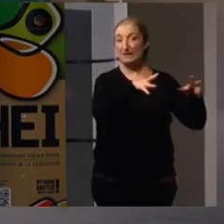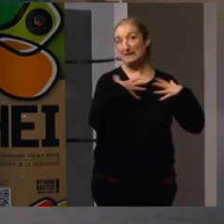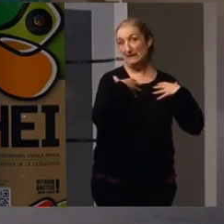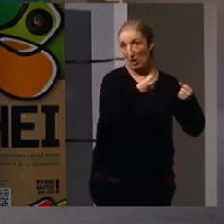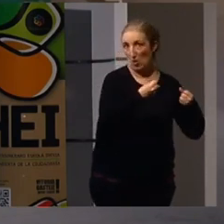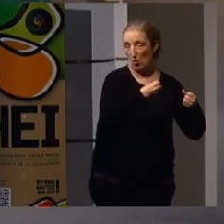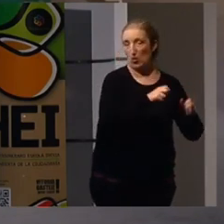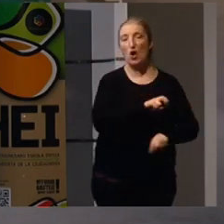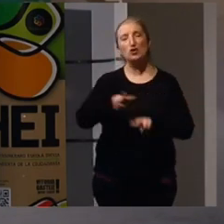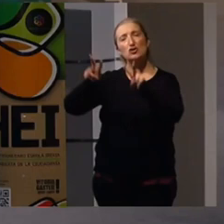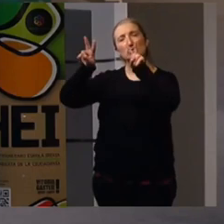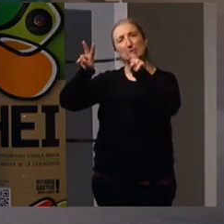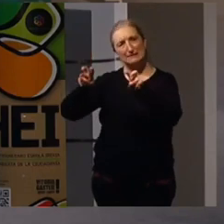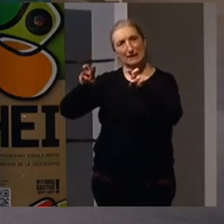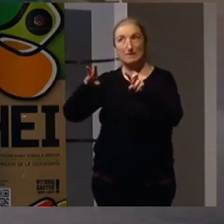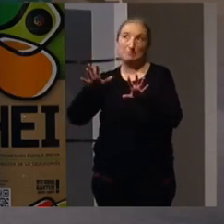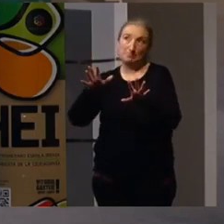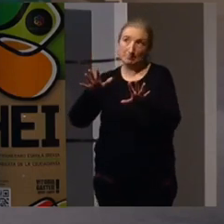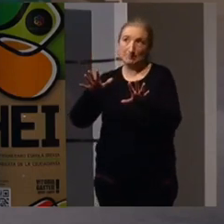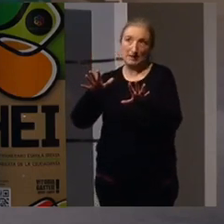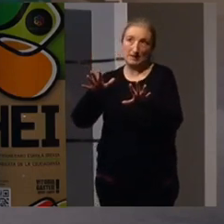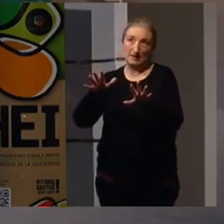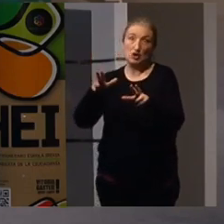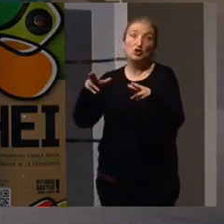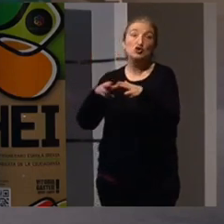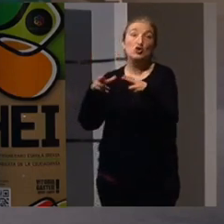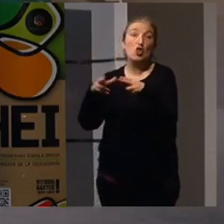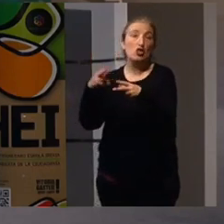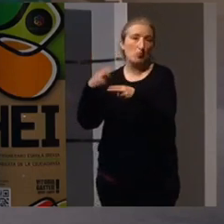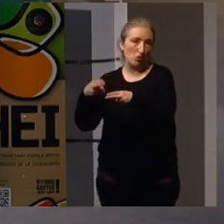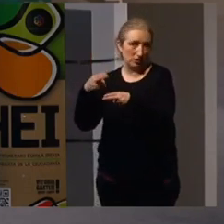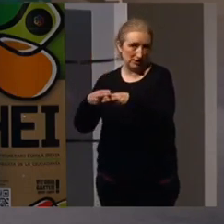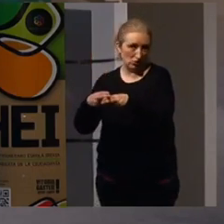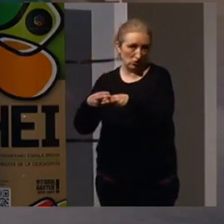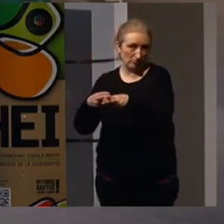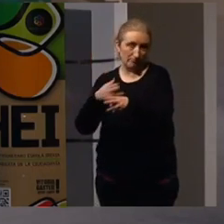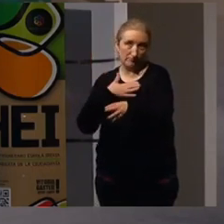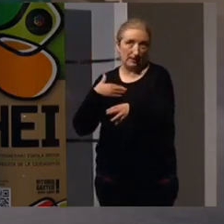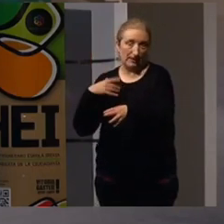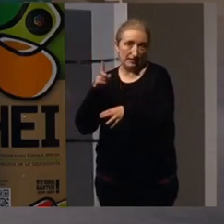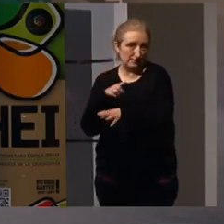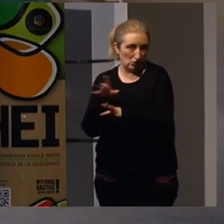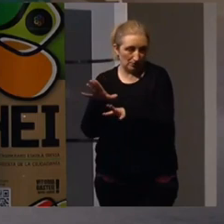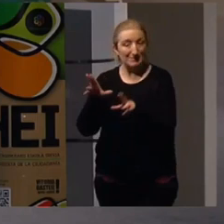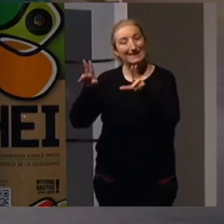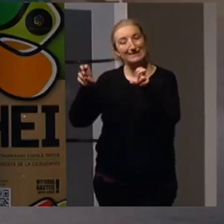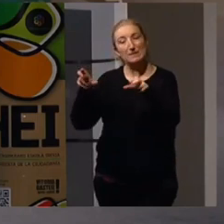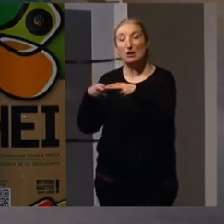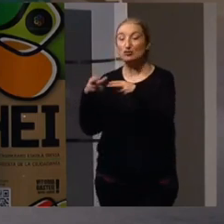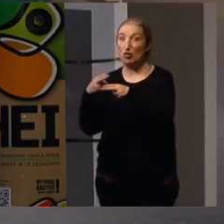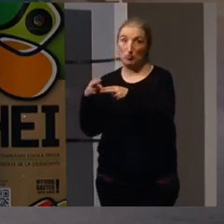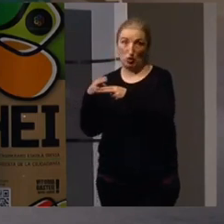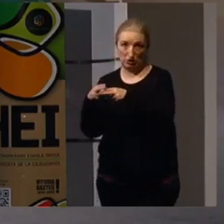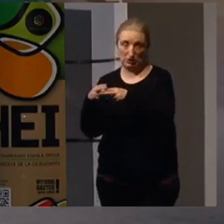de salud, y el otro, quieras o no, es un tema sociopolítico. Sobre el tema sociopolítico, yo te